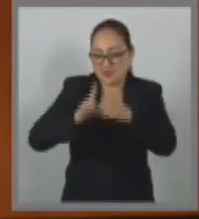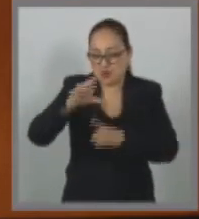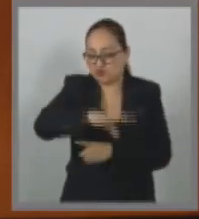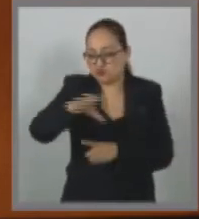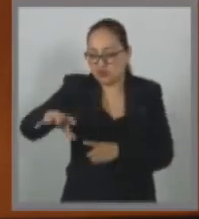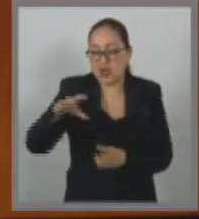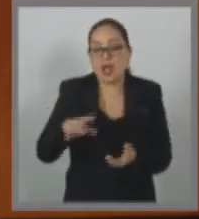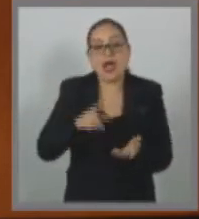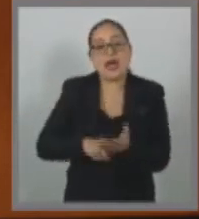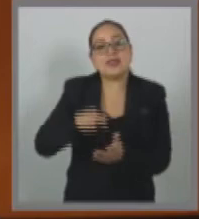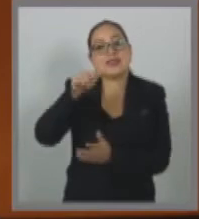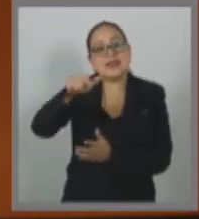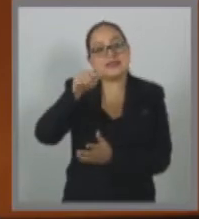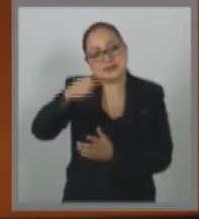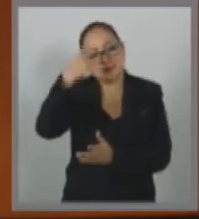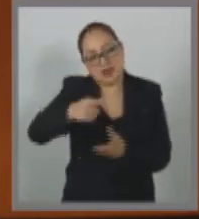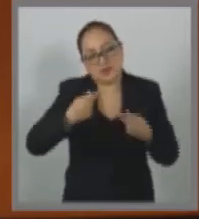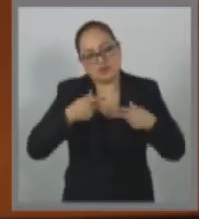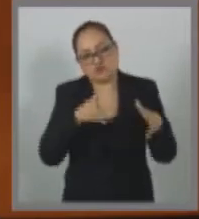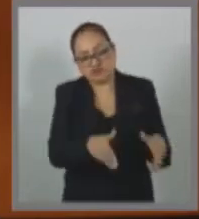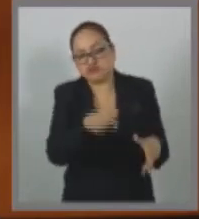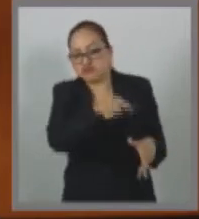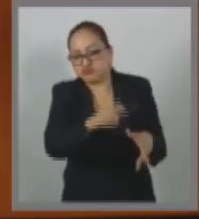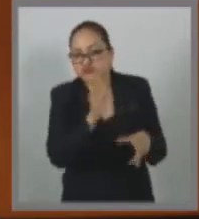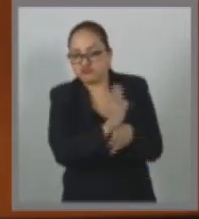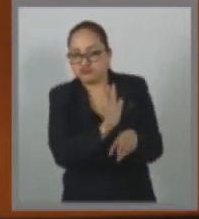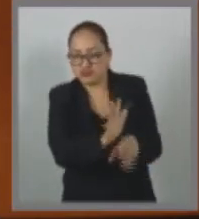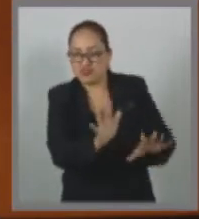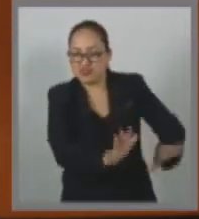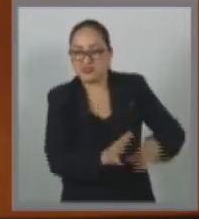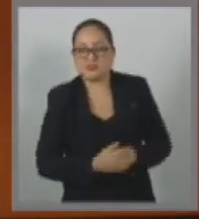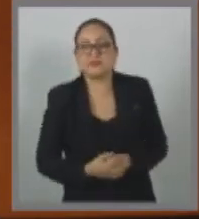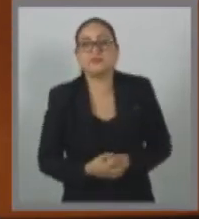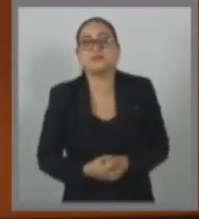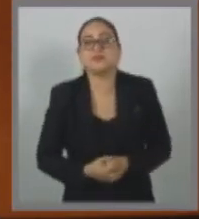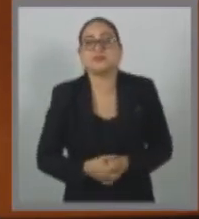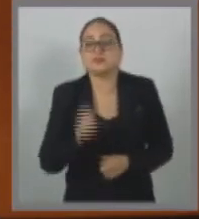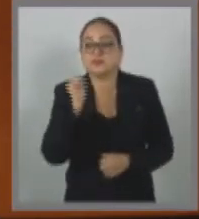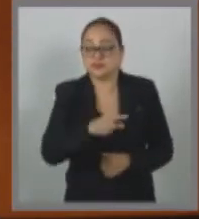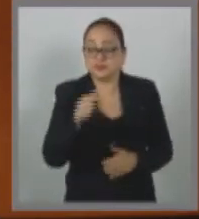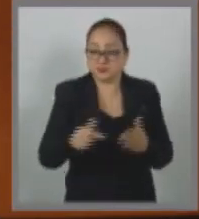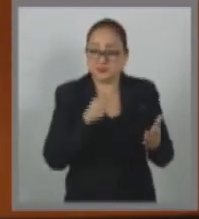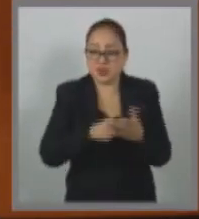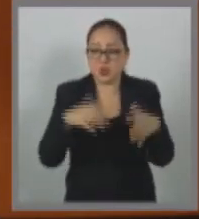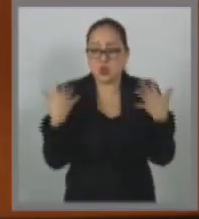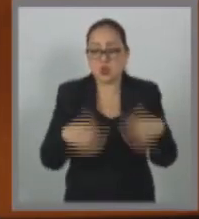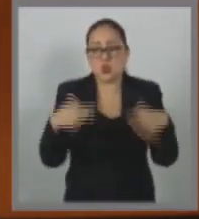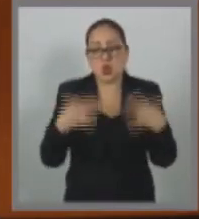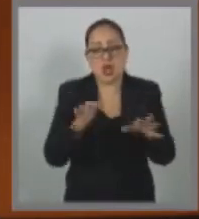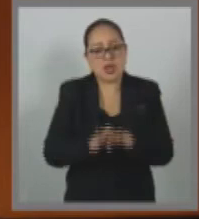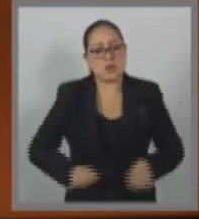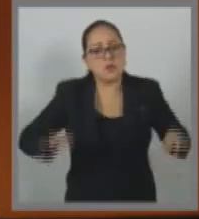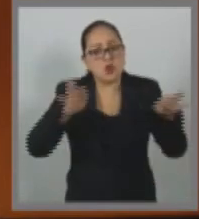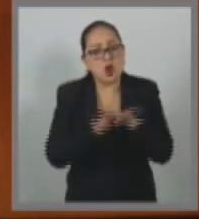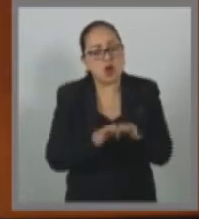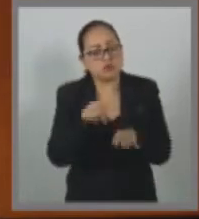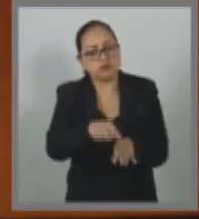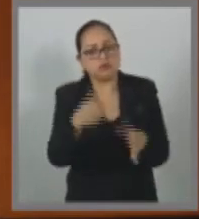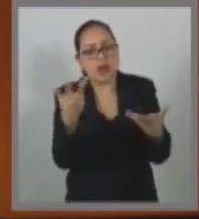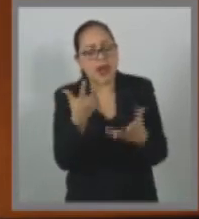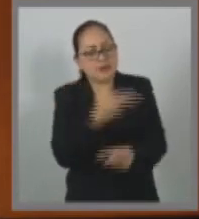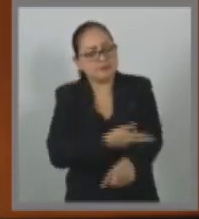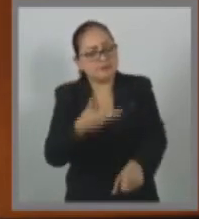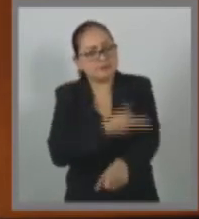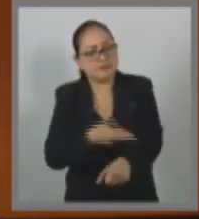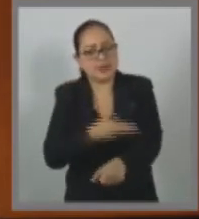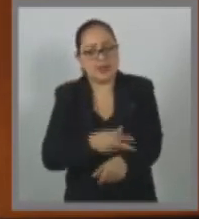velatorios. Nuestros grandes centros hospitalarios han sido cuna de hazañas médicas que se destacan por su importancia y